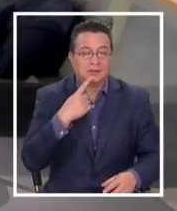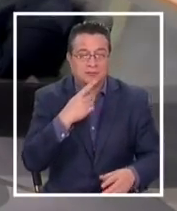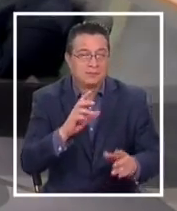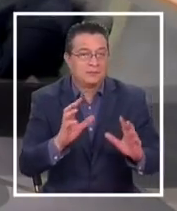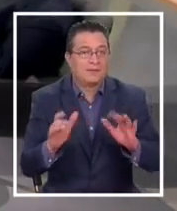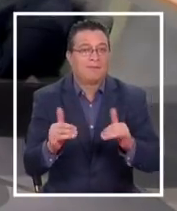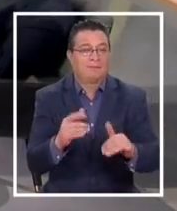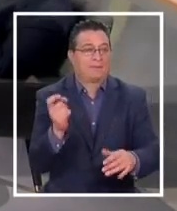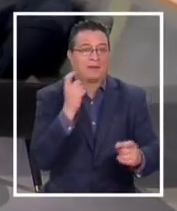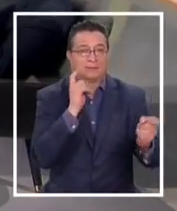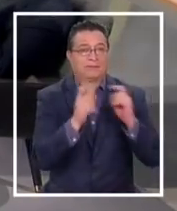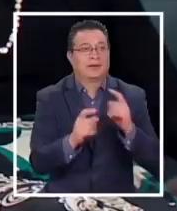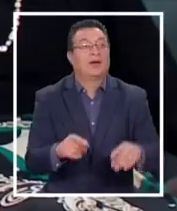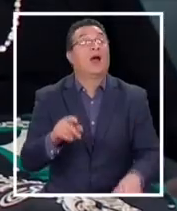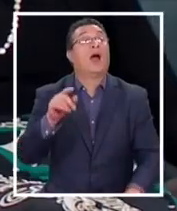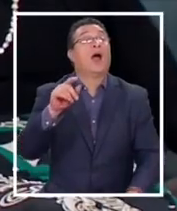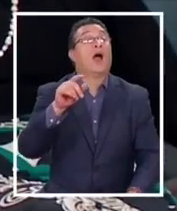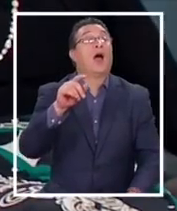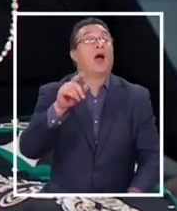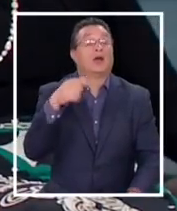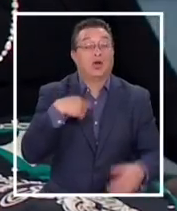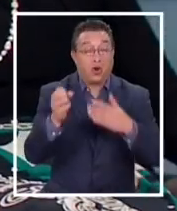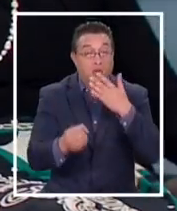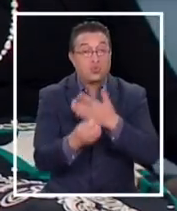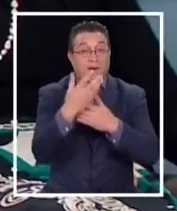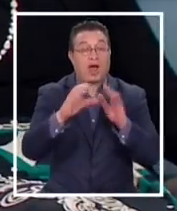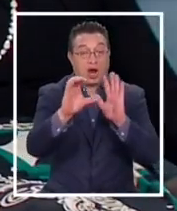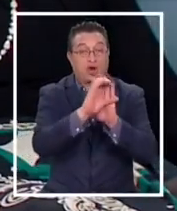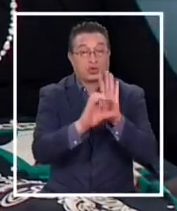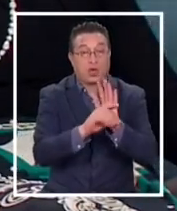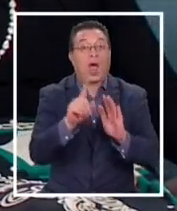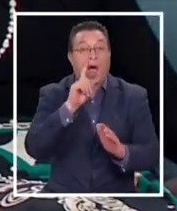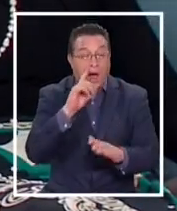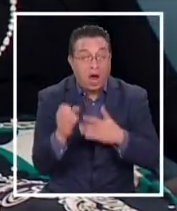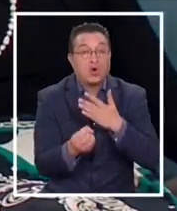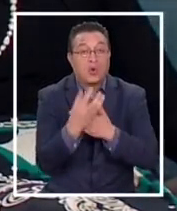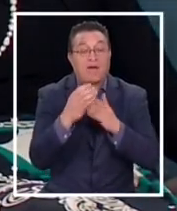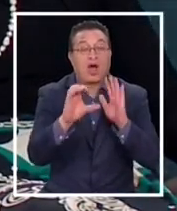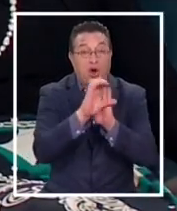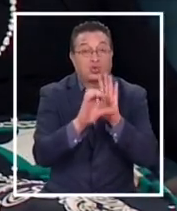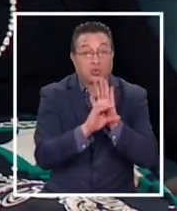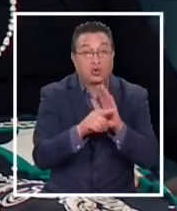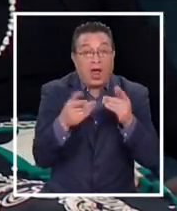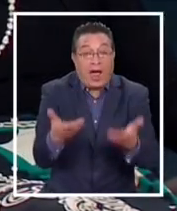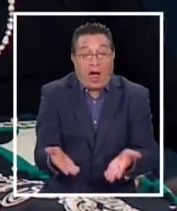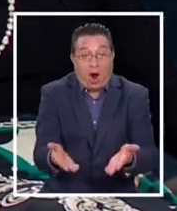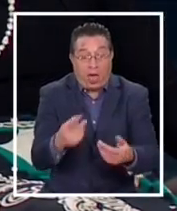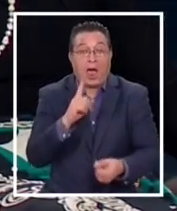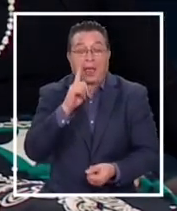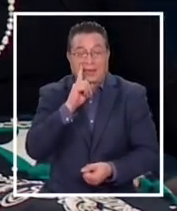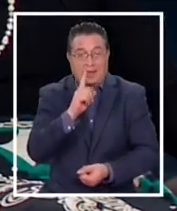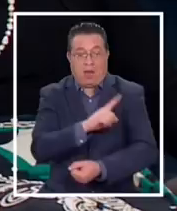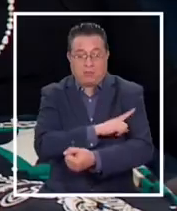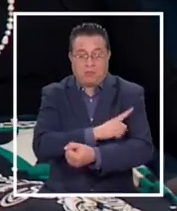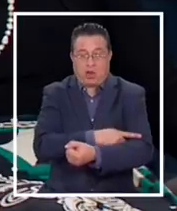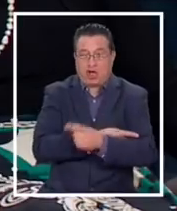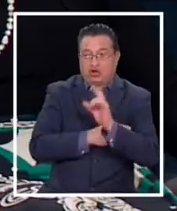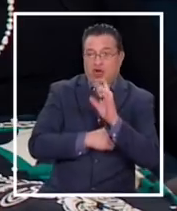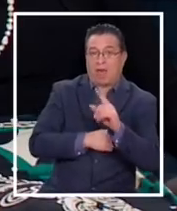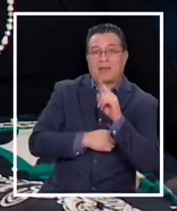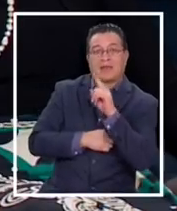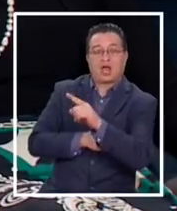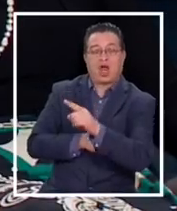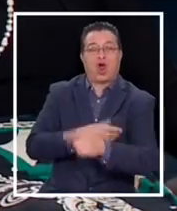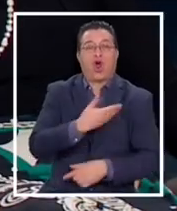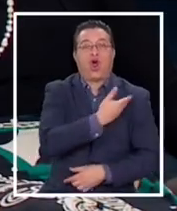representante acá. Vamos a empezar a escribir una nueva constitución. Hay una constitución vigente que dice que son facultades exclusivas del gobierno